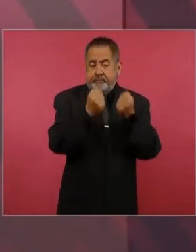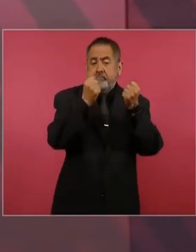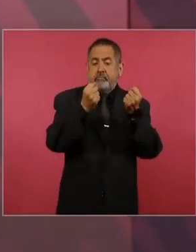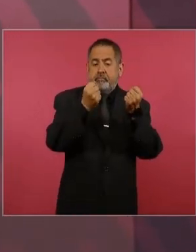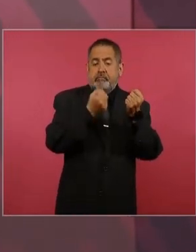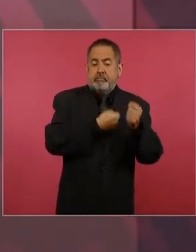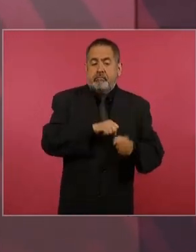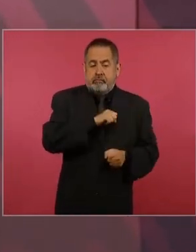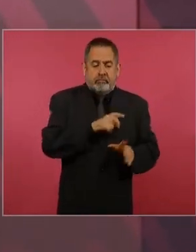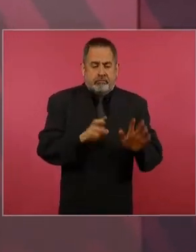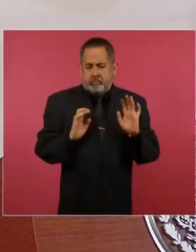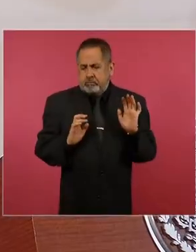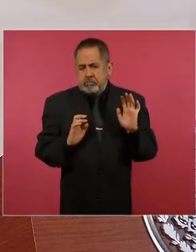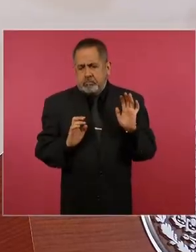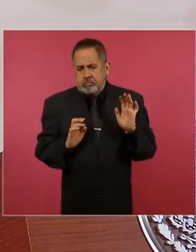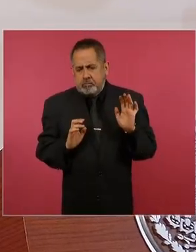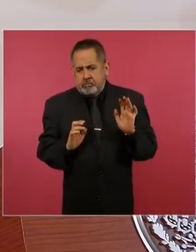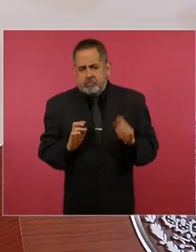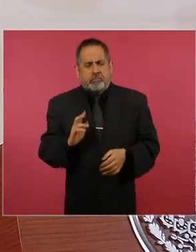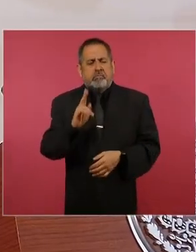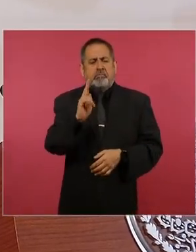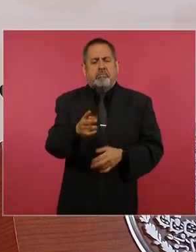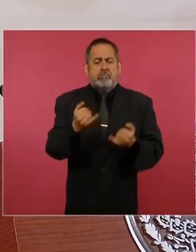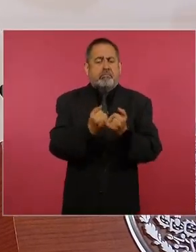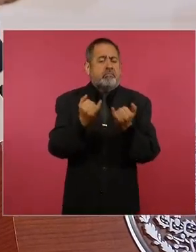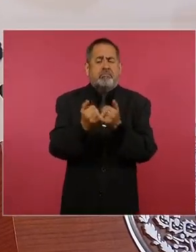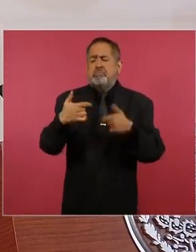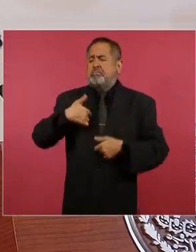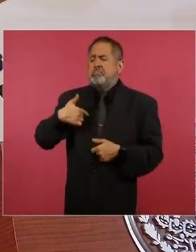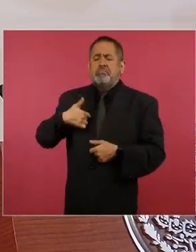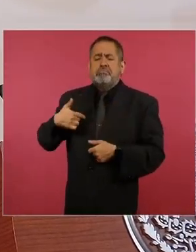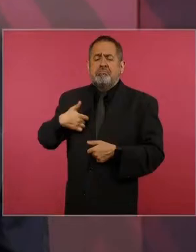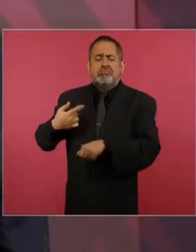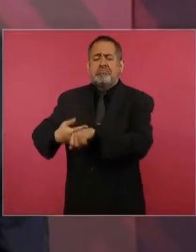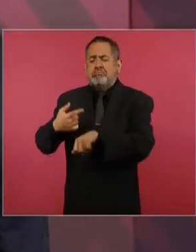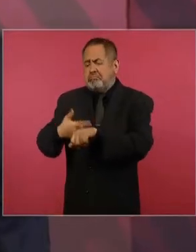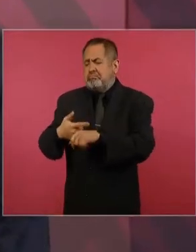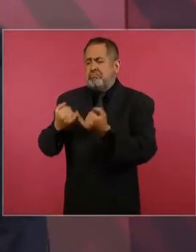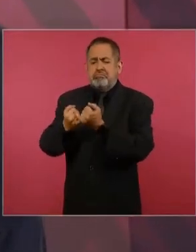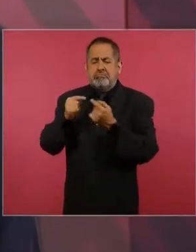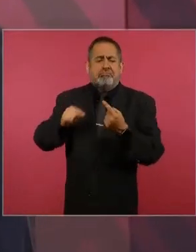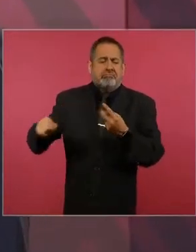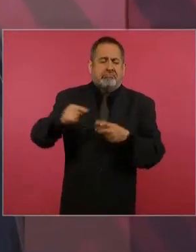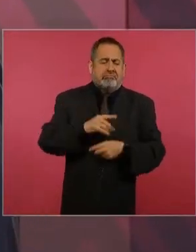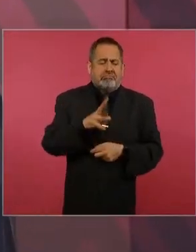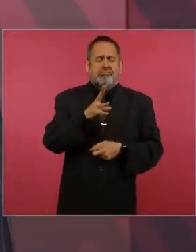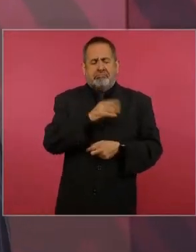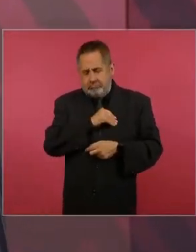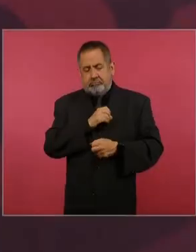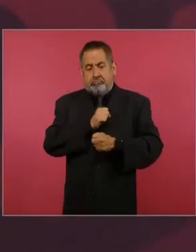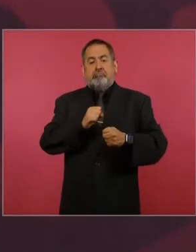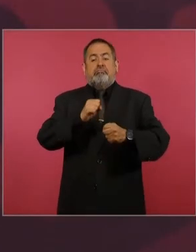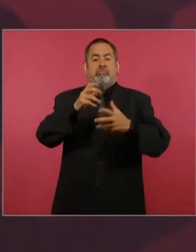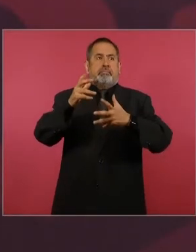Y es como lo que pasó conmigo y con muchos otros, pues el infarto es la principal causa de